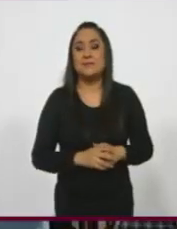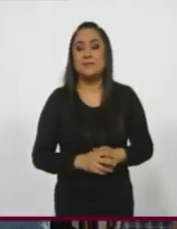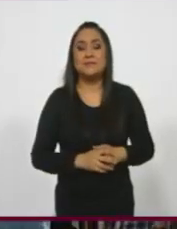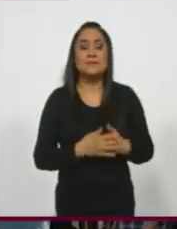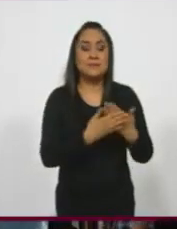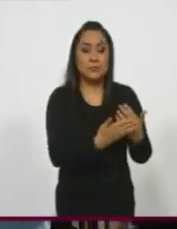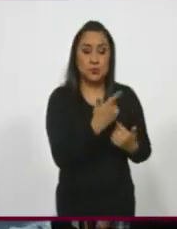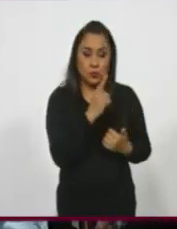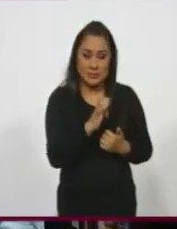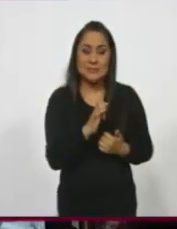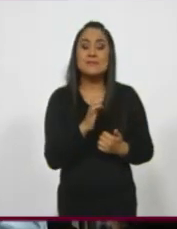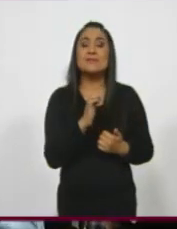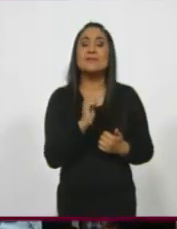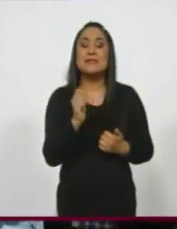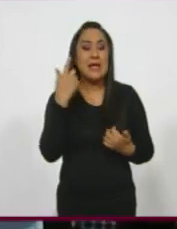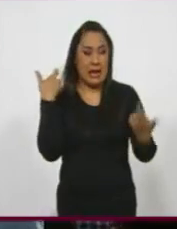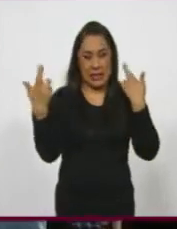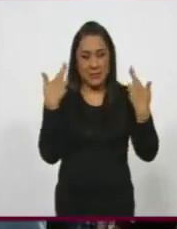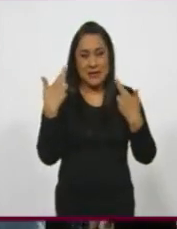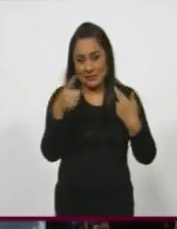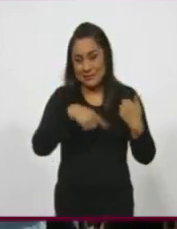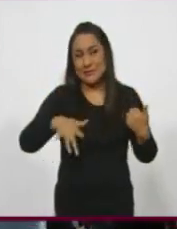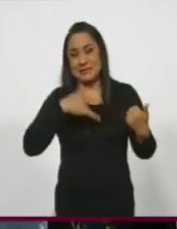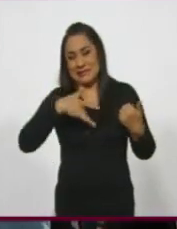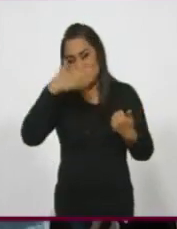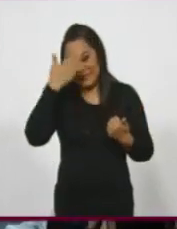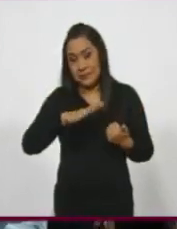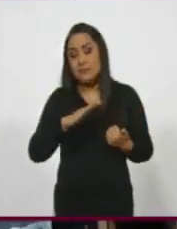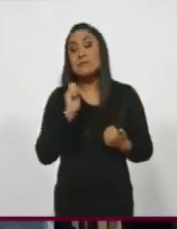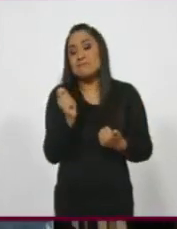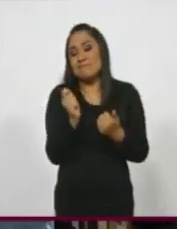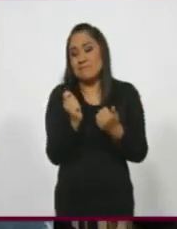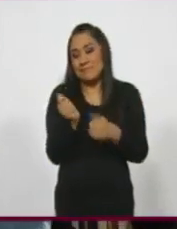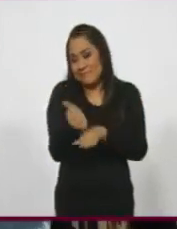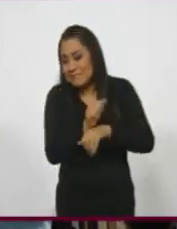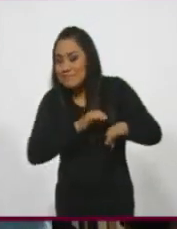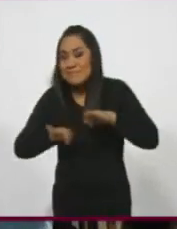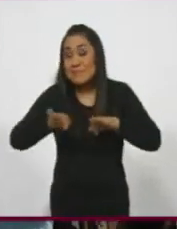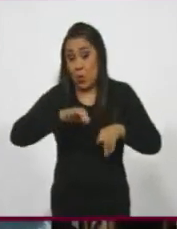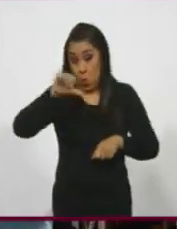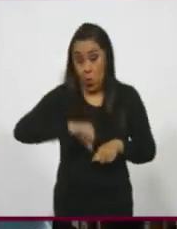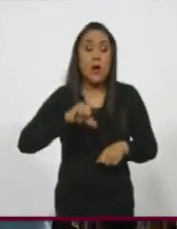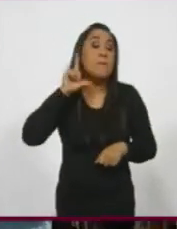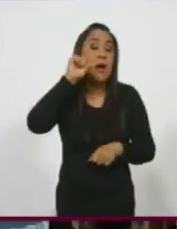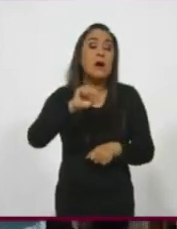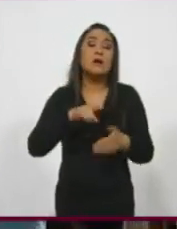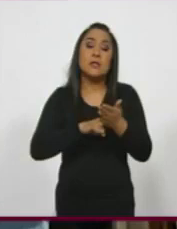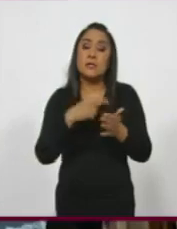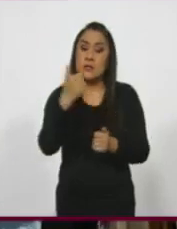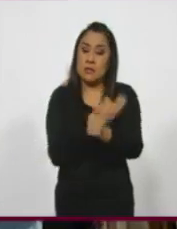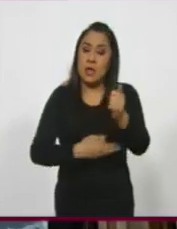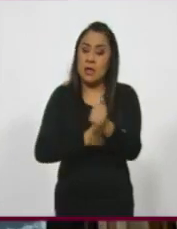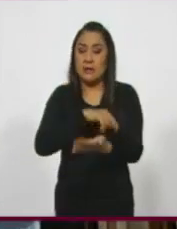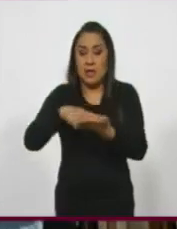Bien, Guadalupe, el ritmo como lenguaje universal que todos entienden es una base de este espectáculo. Se presenta hoy y mañana a las 18 horas en el